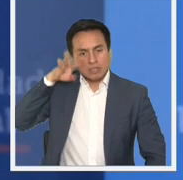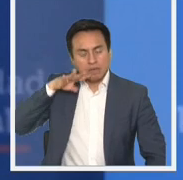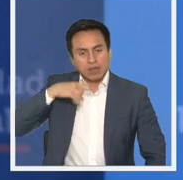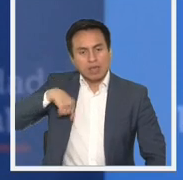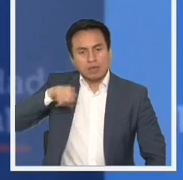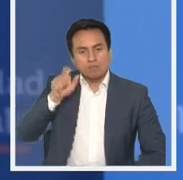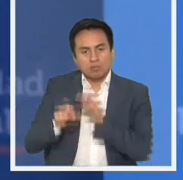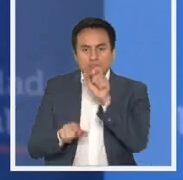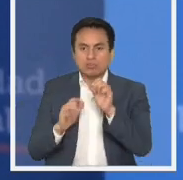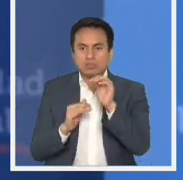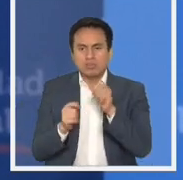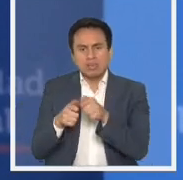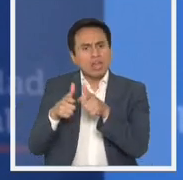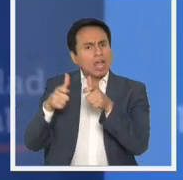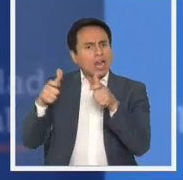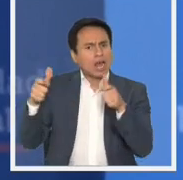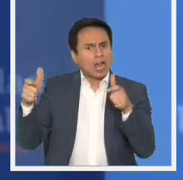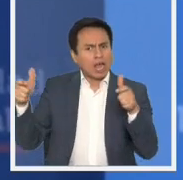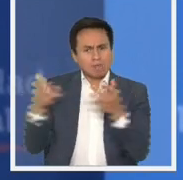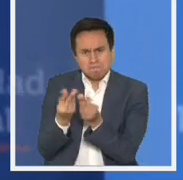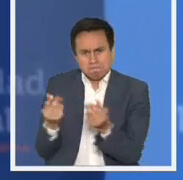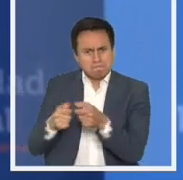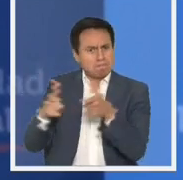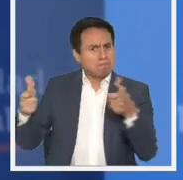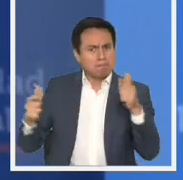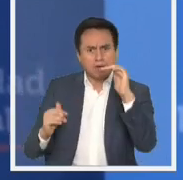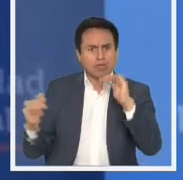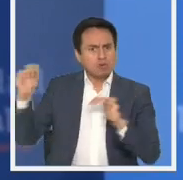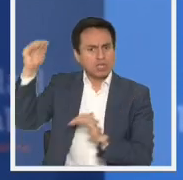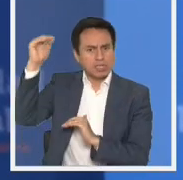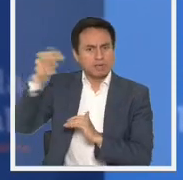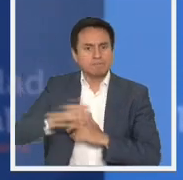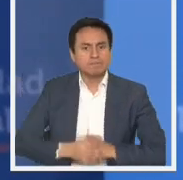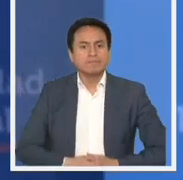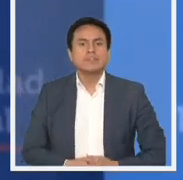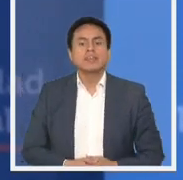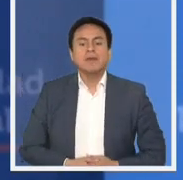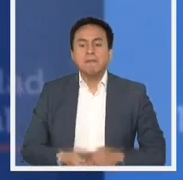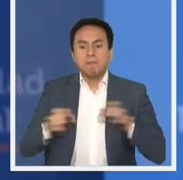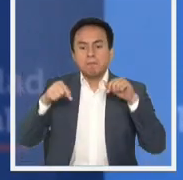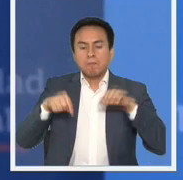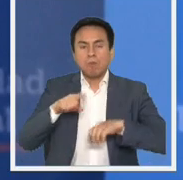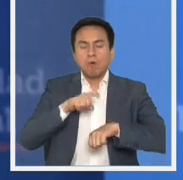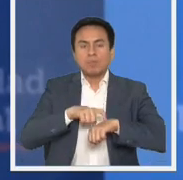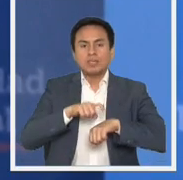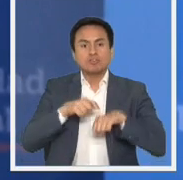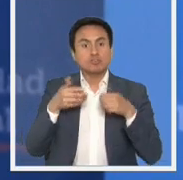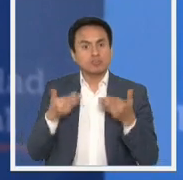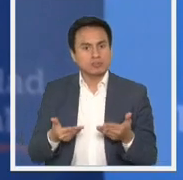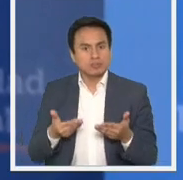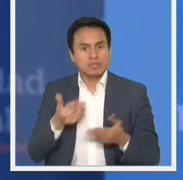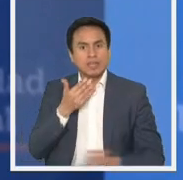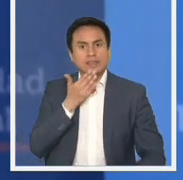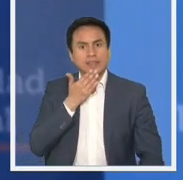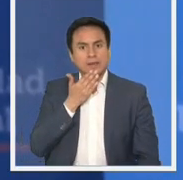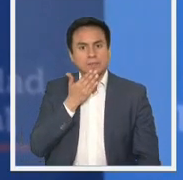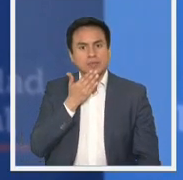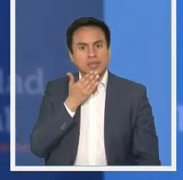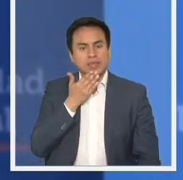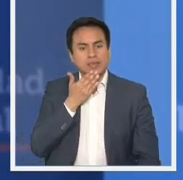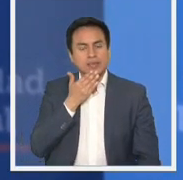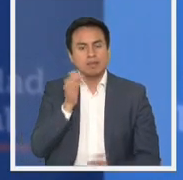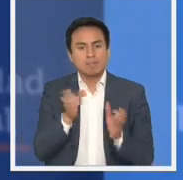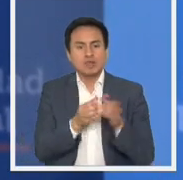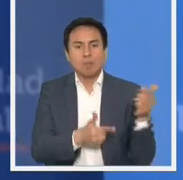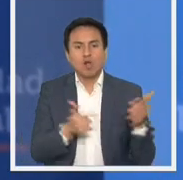que son la gran y abrumadora mayoría en estos momentos también en